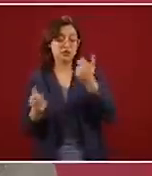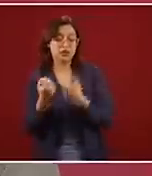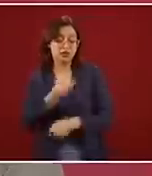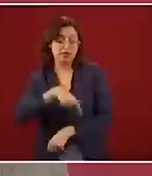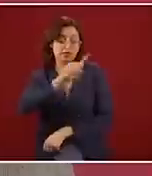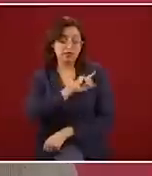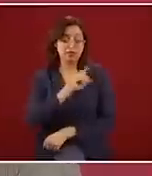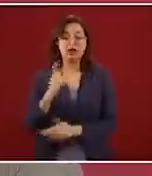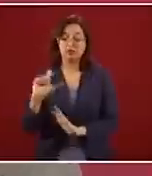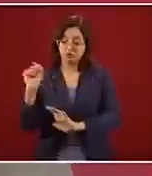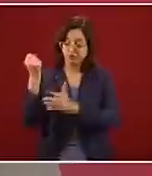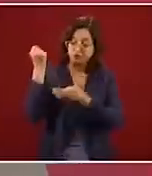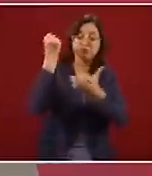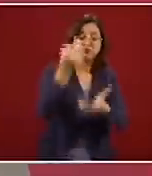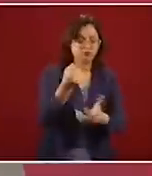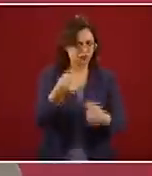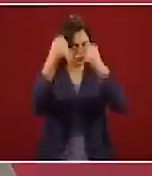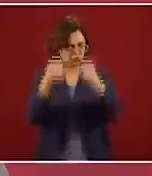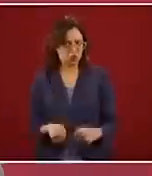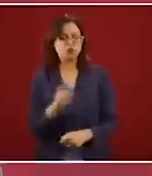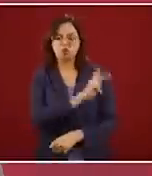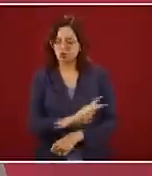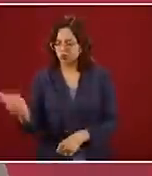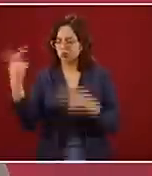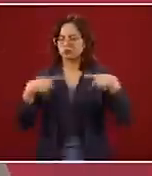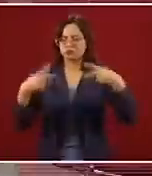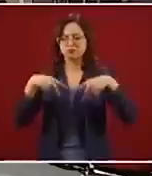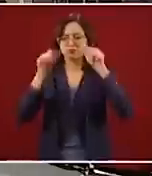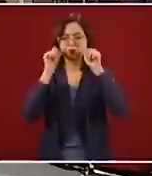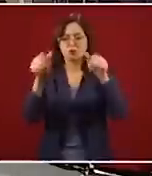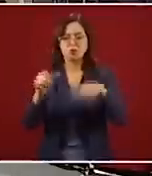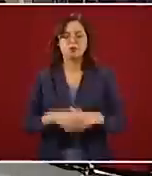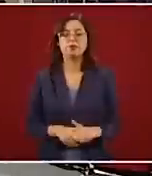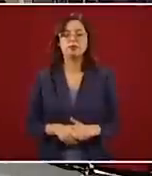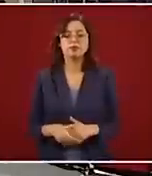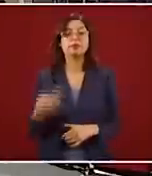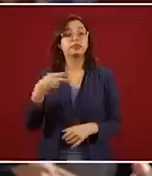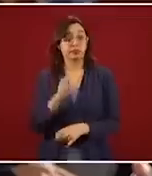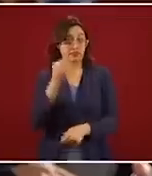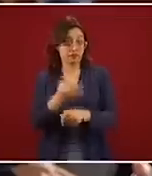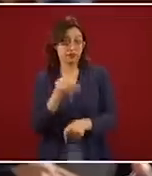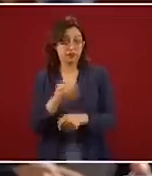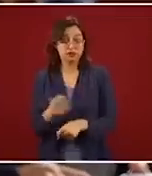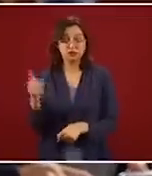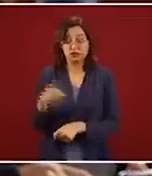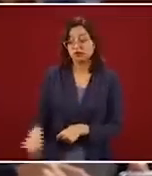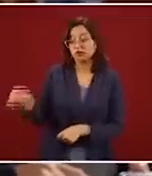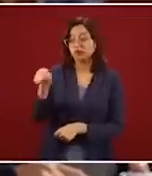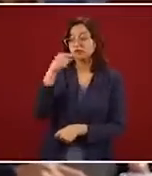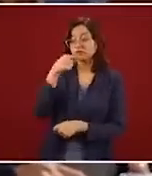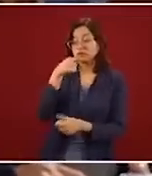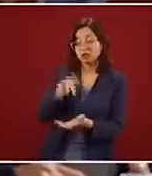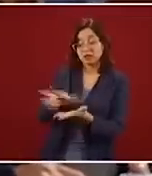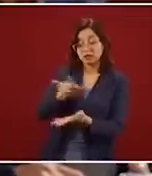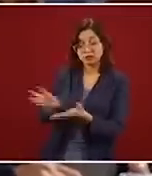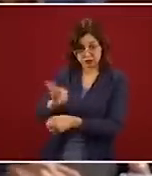para población asegurada va a garantizar que podamos cubrir estas necesidades. Pero ahorita todavía no están cubiertos. O sea, es que nos están preguntando niños